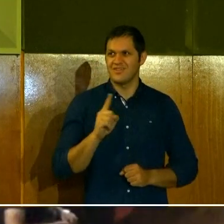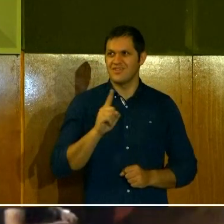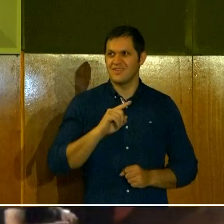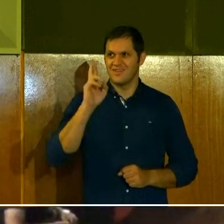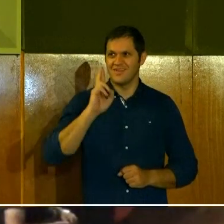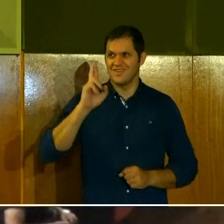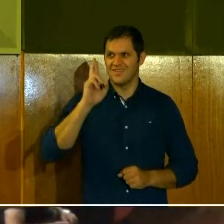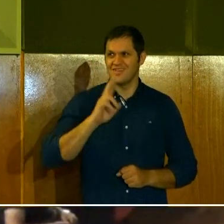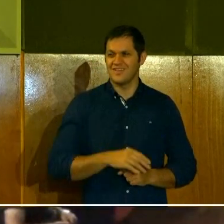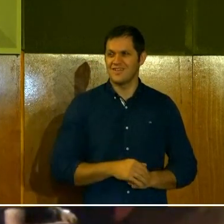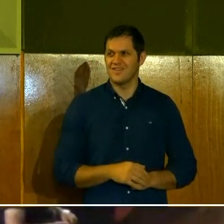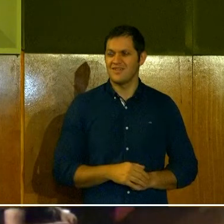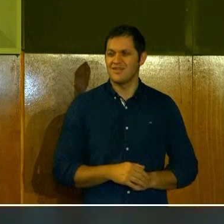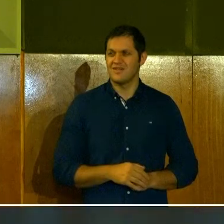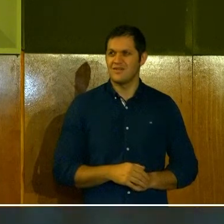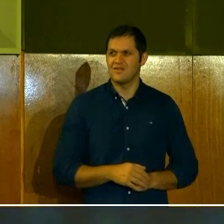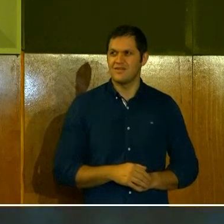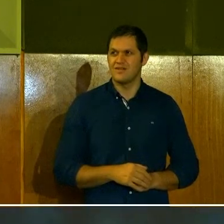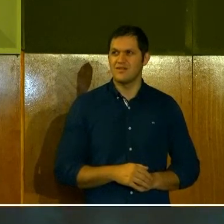graham verdad